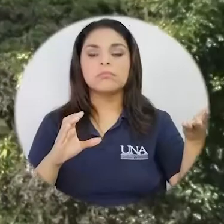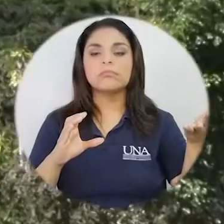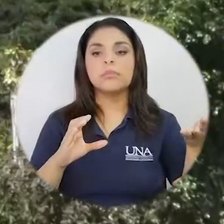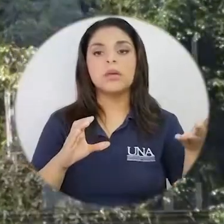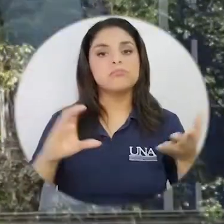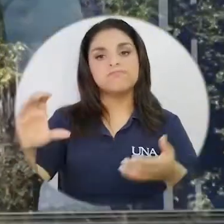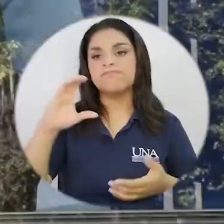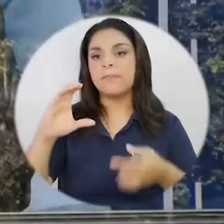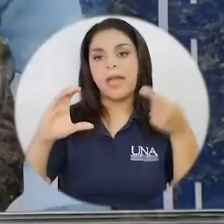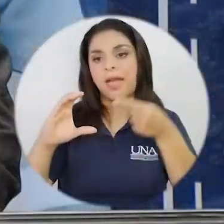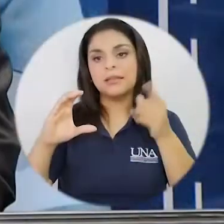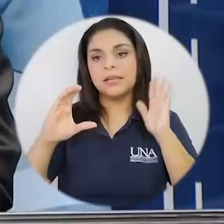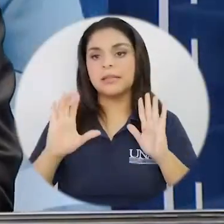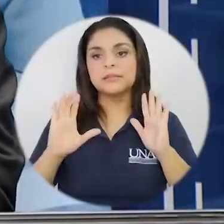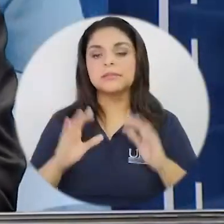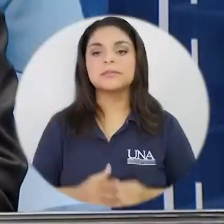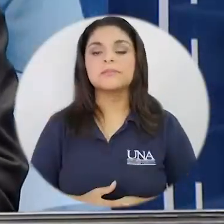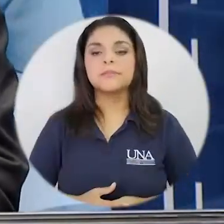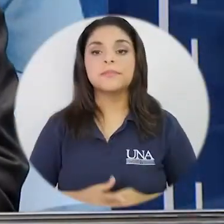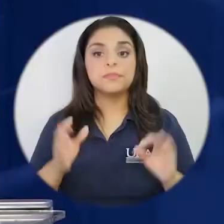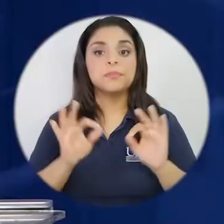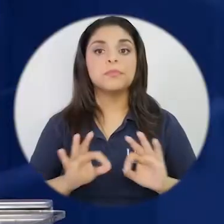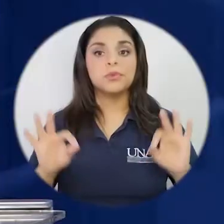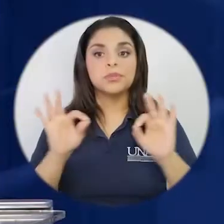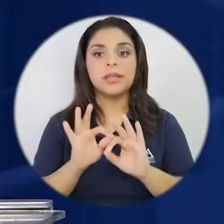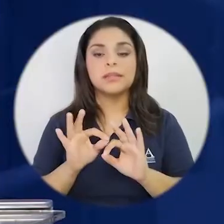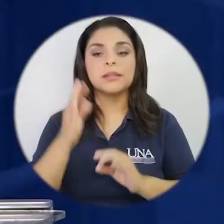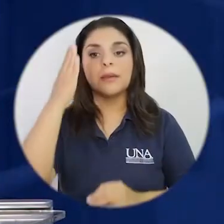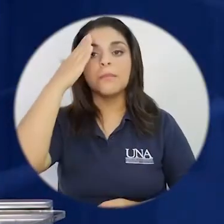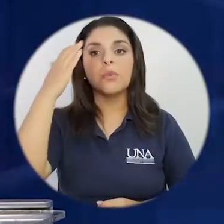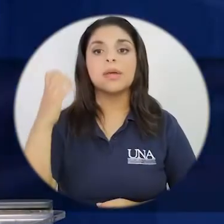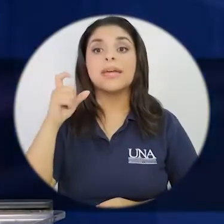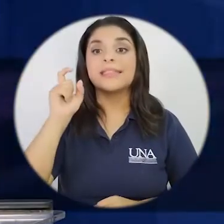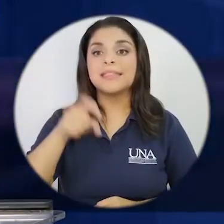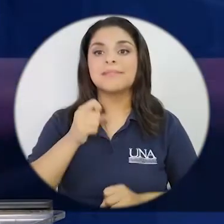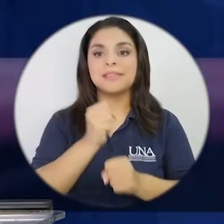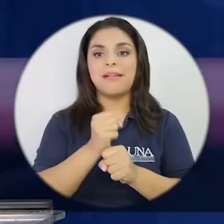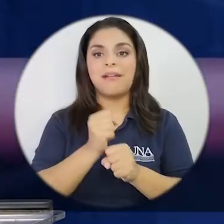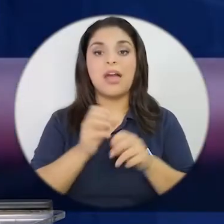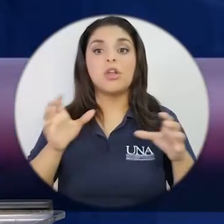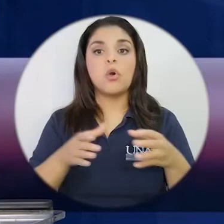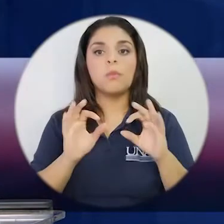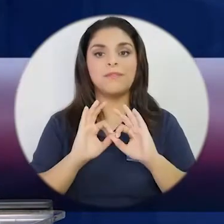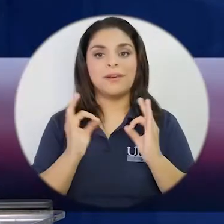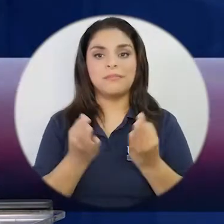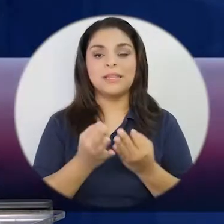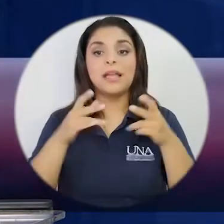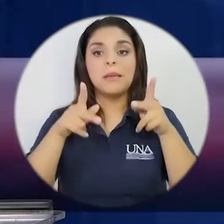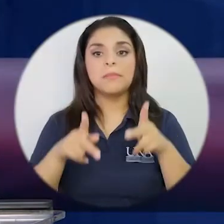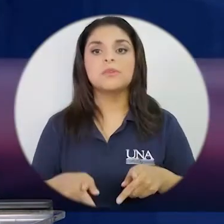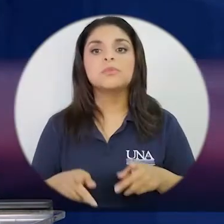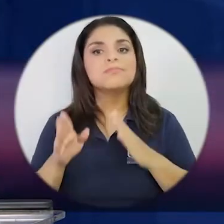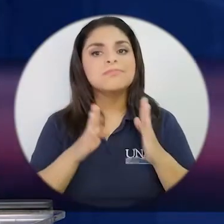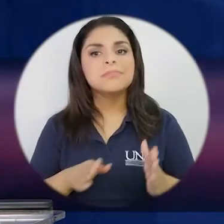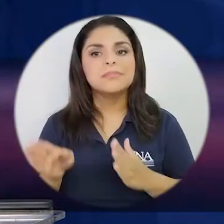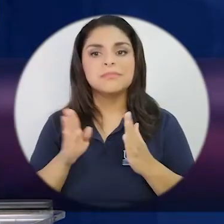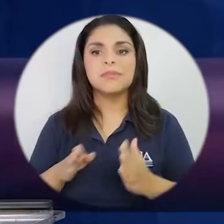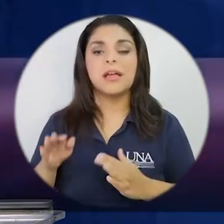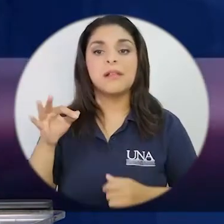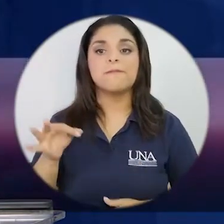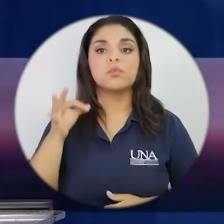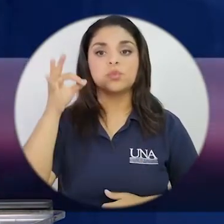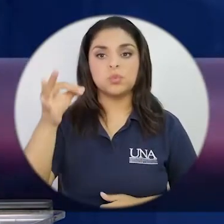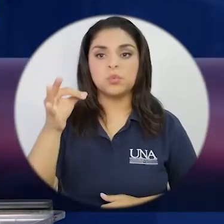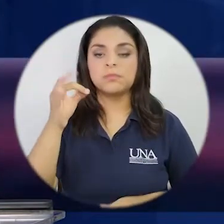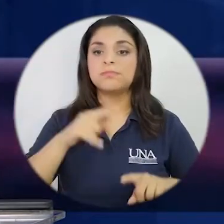Bueno, el que es. Sí, muy importante. En realidad es un asunto que hay que trabajar como familia, como persona, ¿verdad?